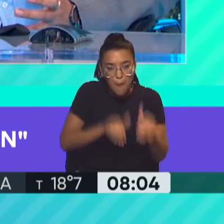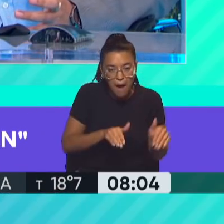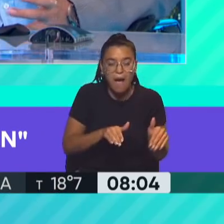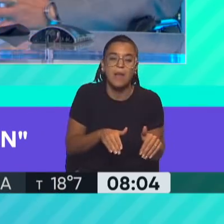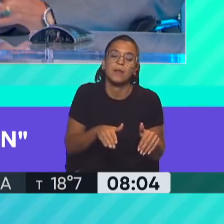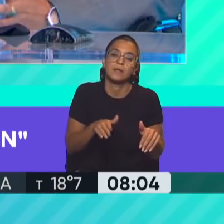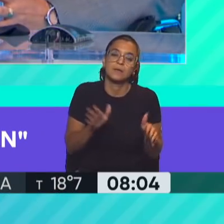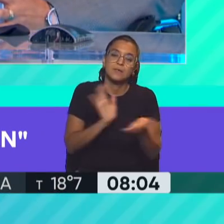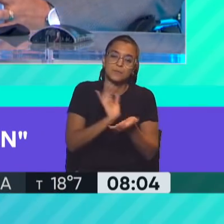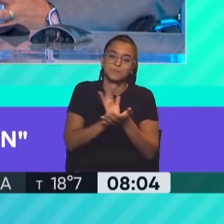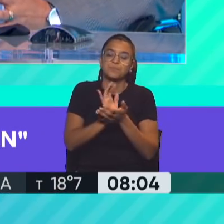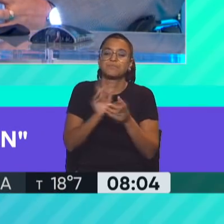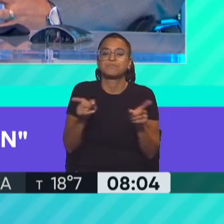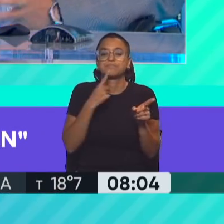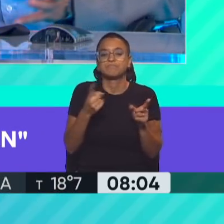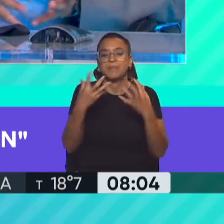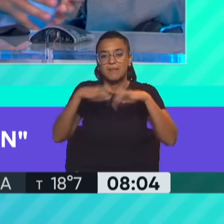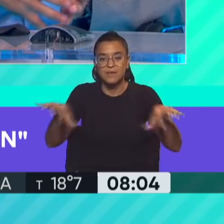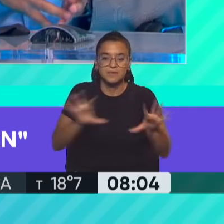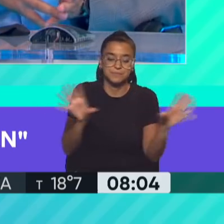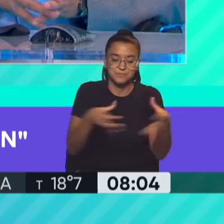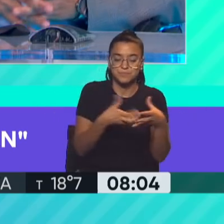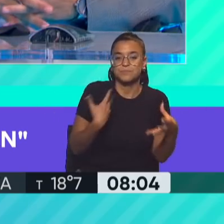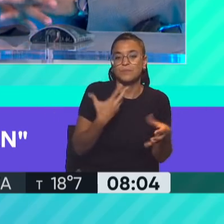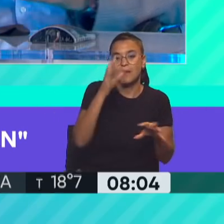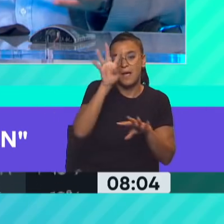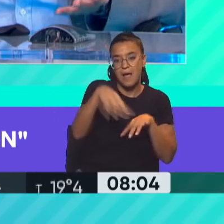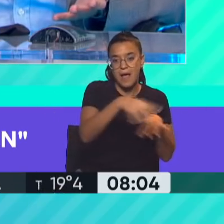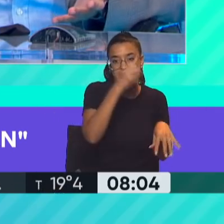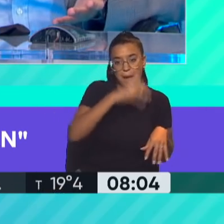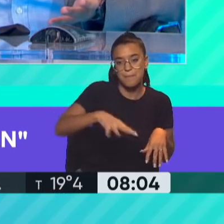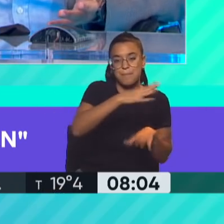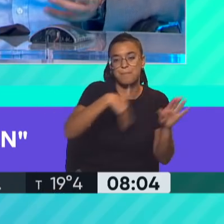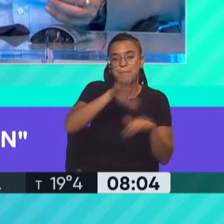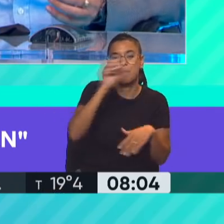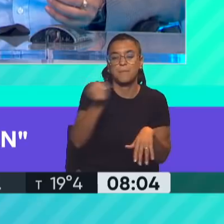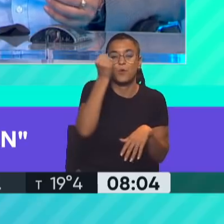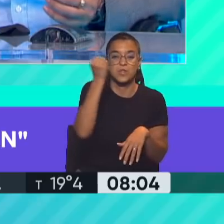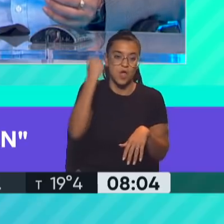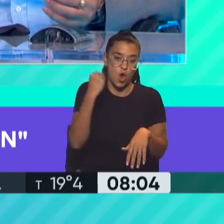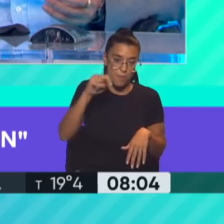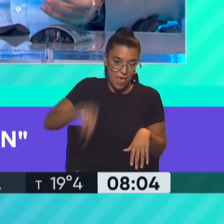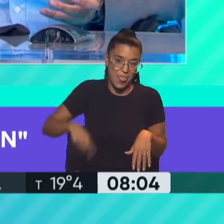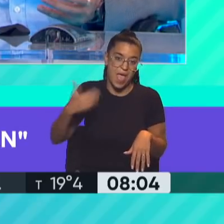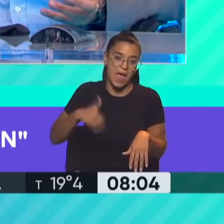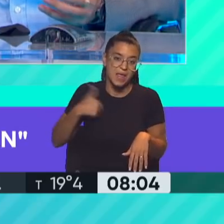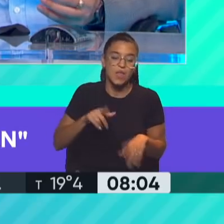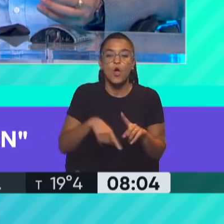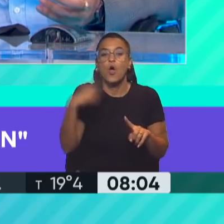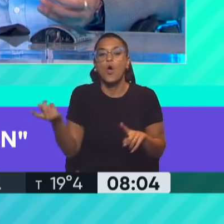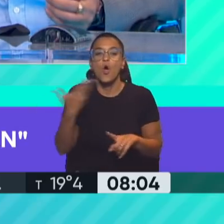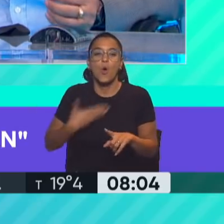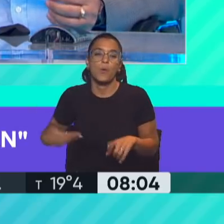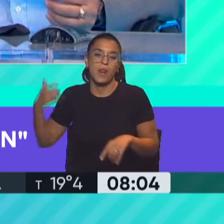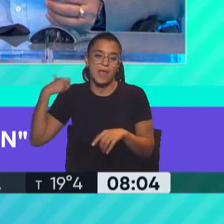de división entre el sector agropecuario que es el más importante de la economía en la argentina y los gobiernos en